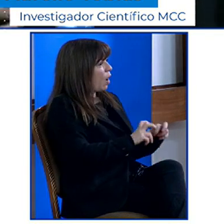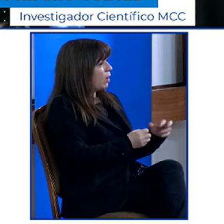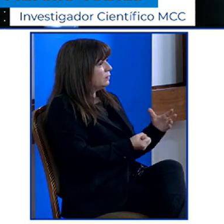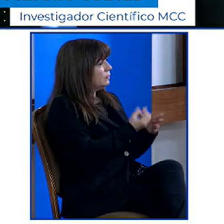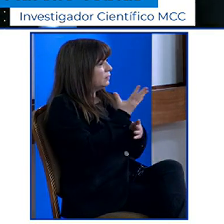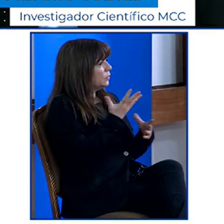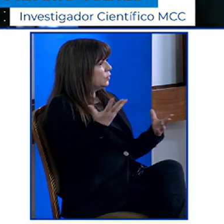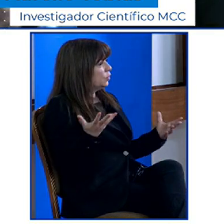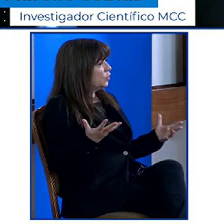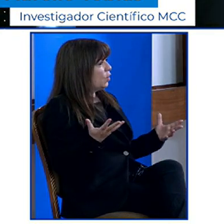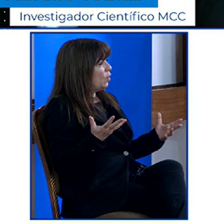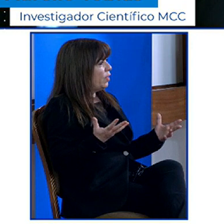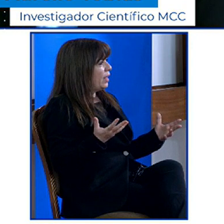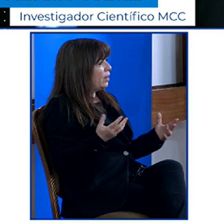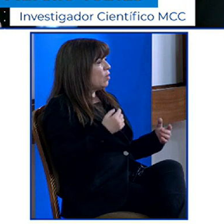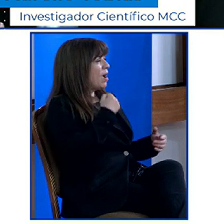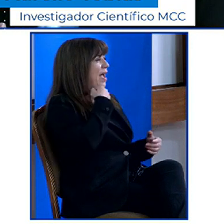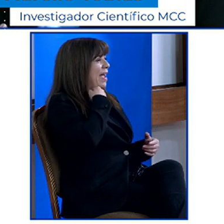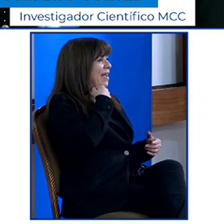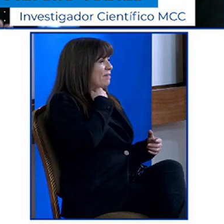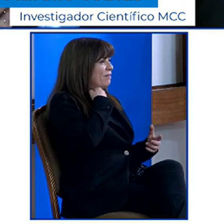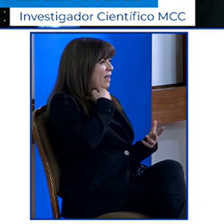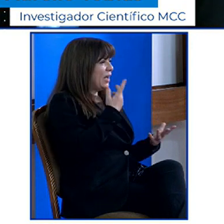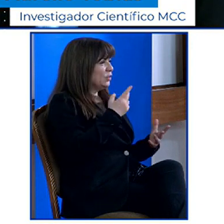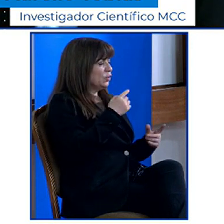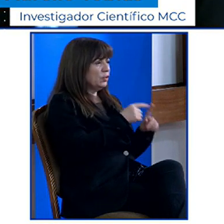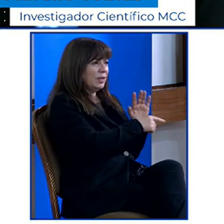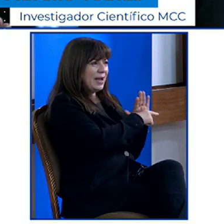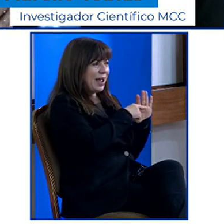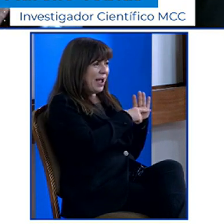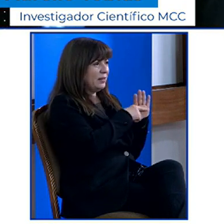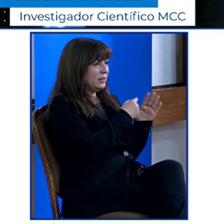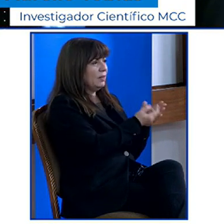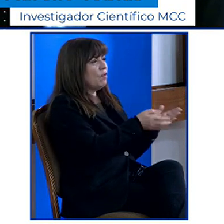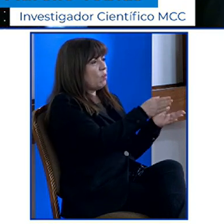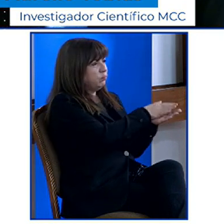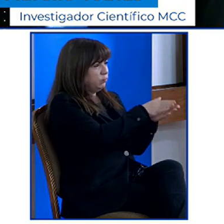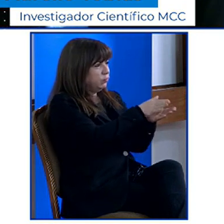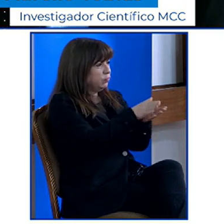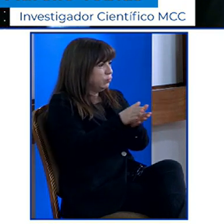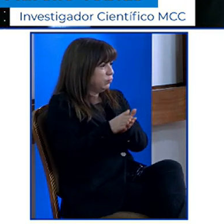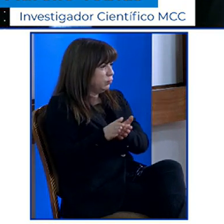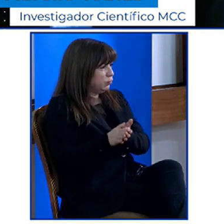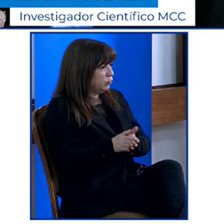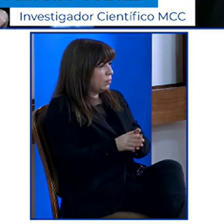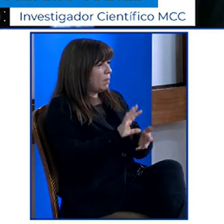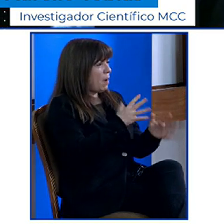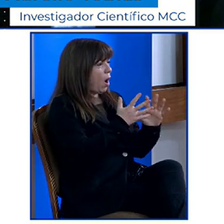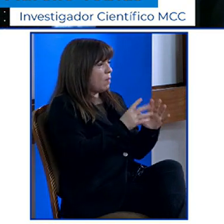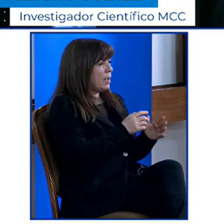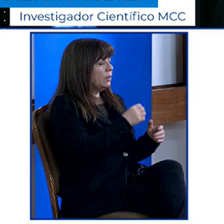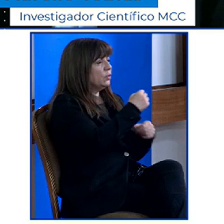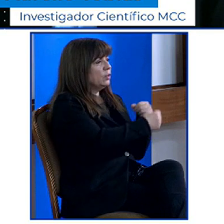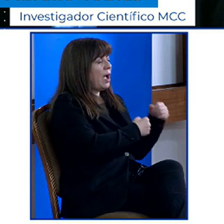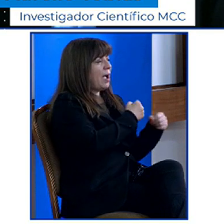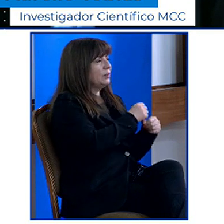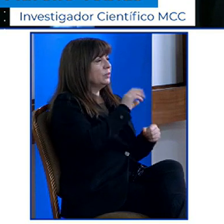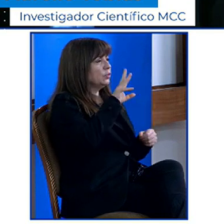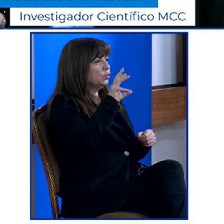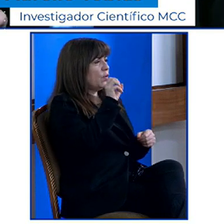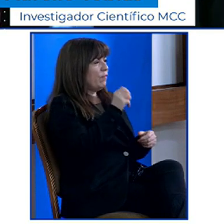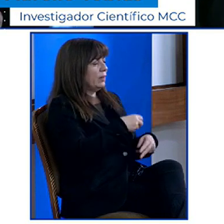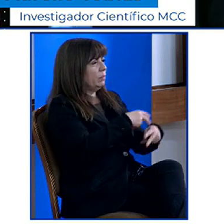modernos, sobre el efecto de la temperatura sobre la mortalidad aparecieron a mediados de los años 90 y se